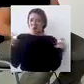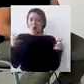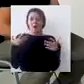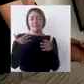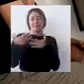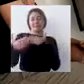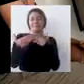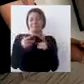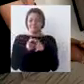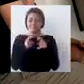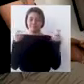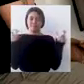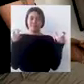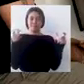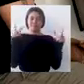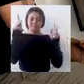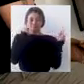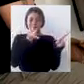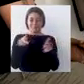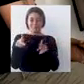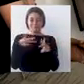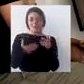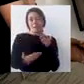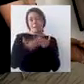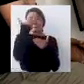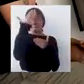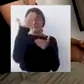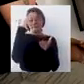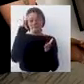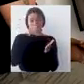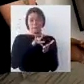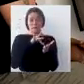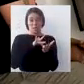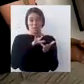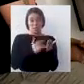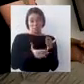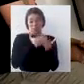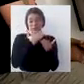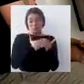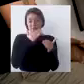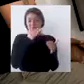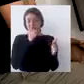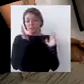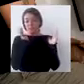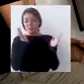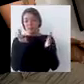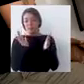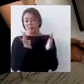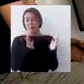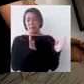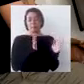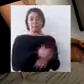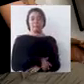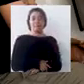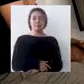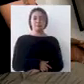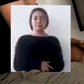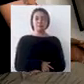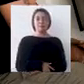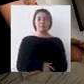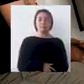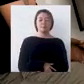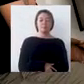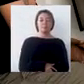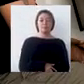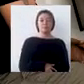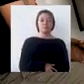consolidara básicamente la gente que comenzara a ir, consolidara pues como el tono de las lecturas que teníamos, ¿cierto? Porque evidentemente